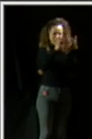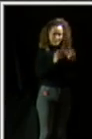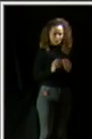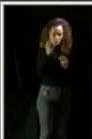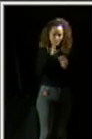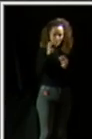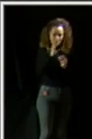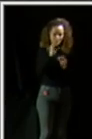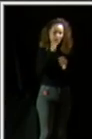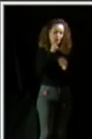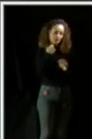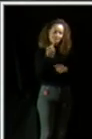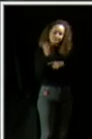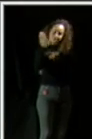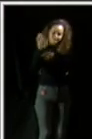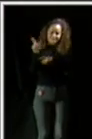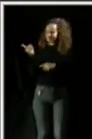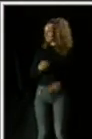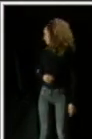posa y la resistencia